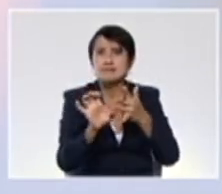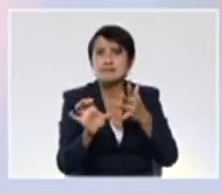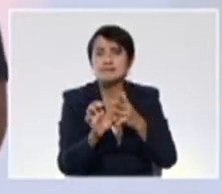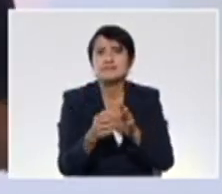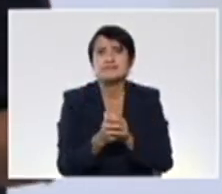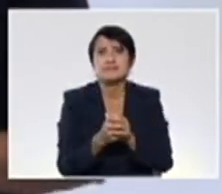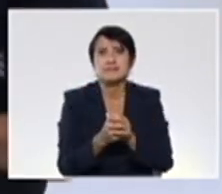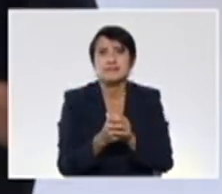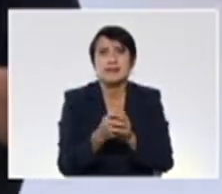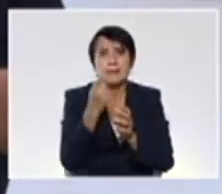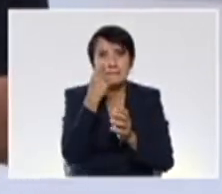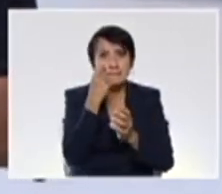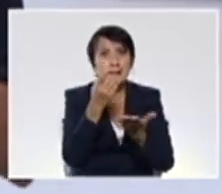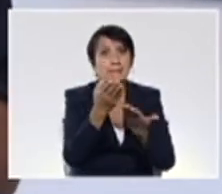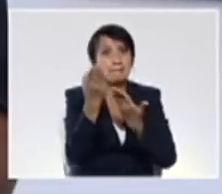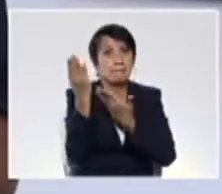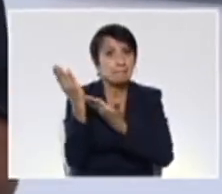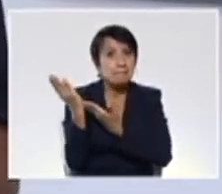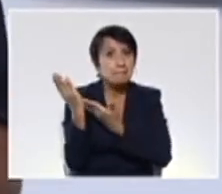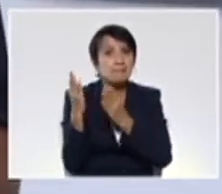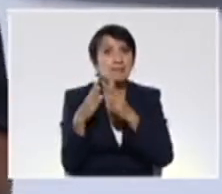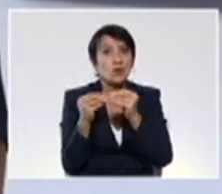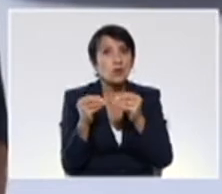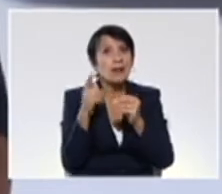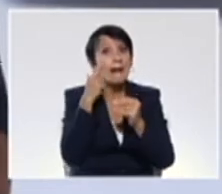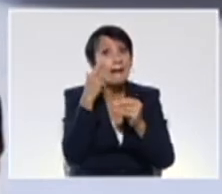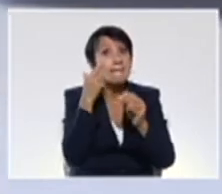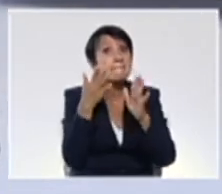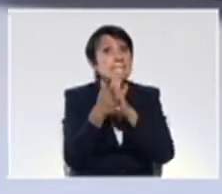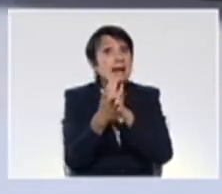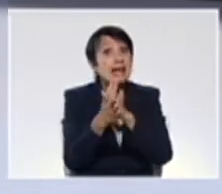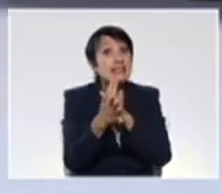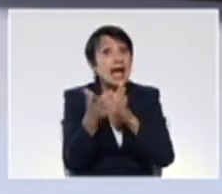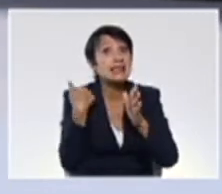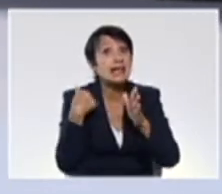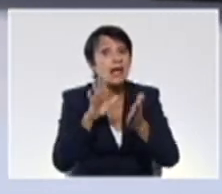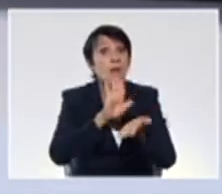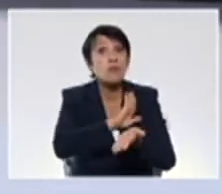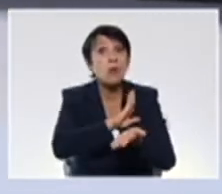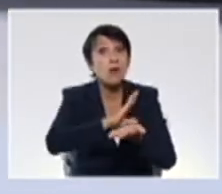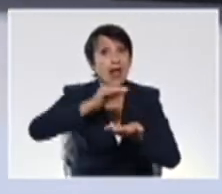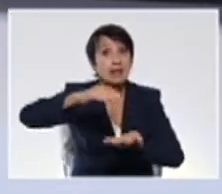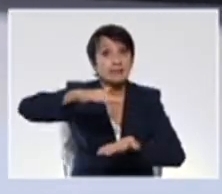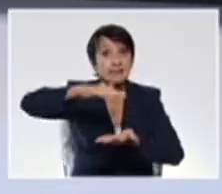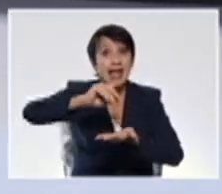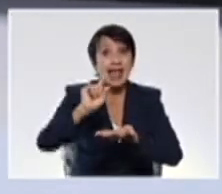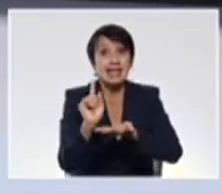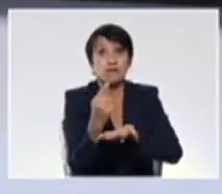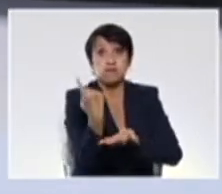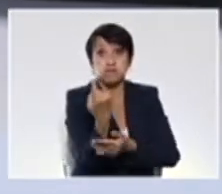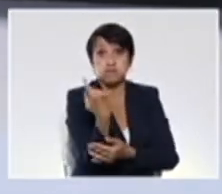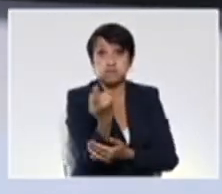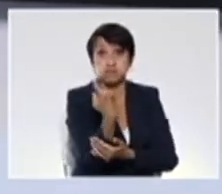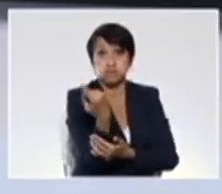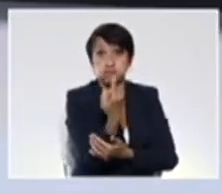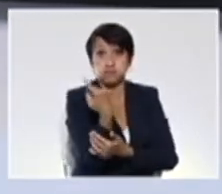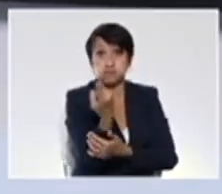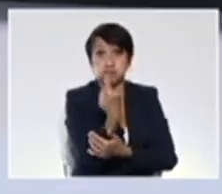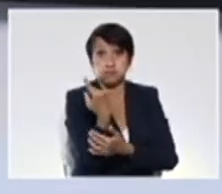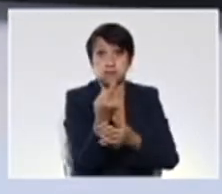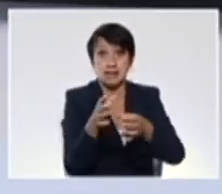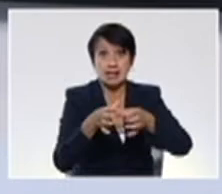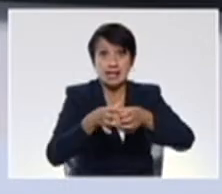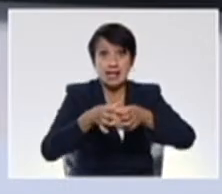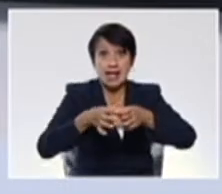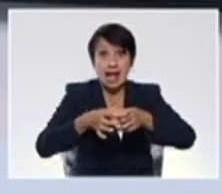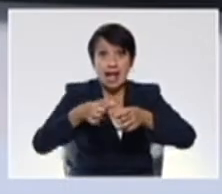¿sí? Fíjense, una de las cosas que normalmente pasa es que al tener la licuadora tenemos que tomar en cuenta el aspa. Ese es